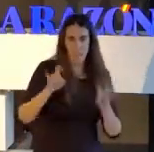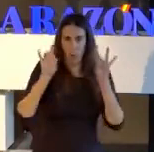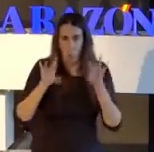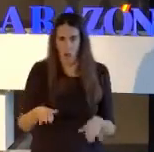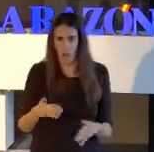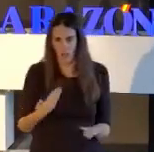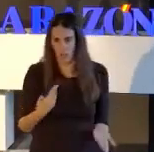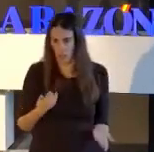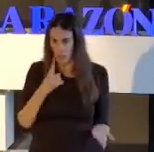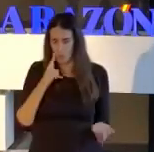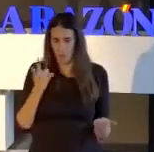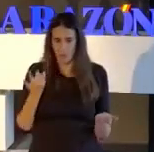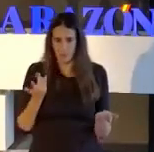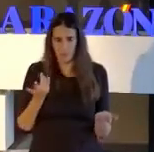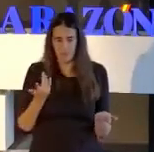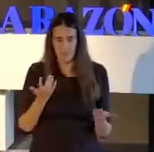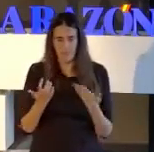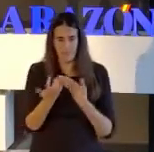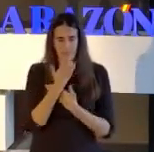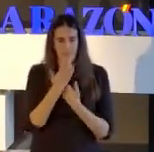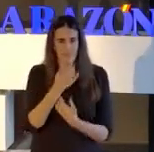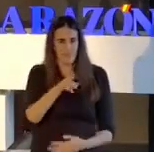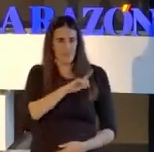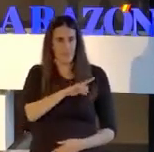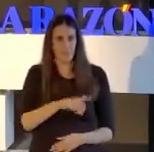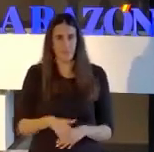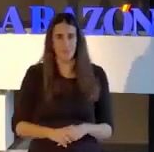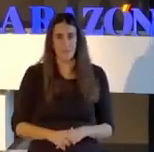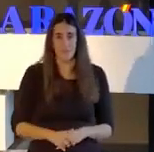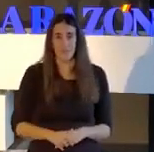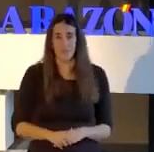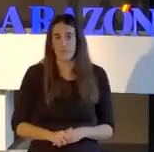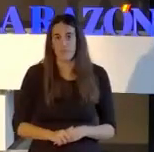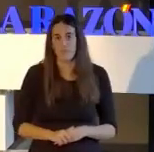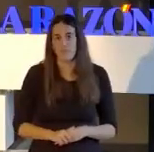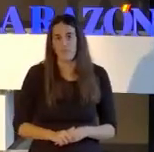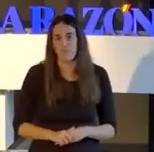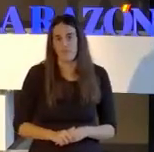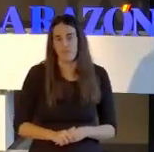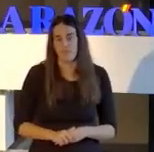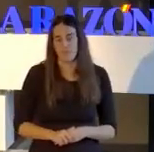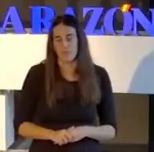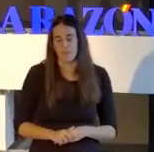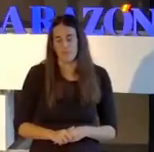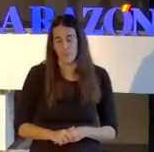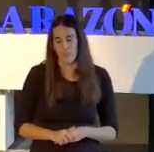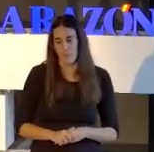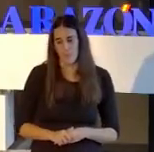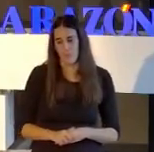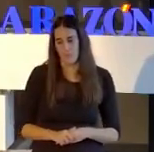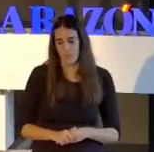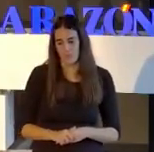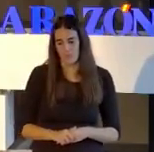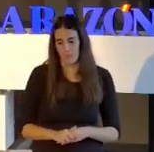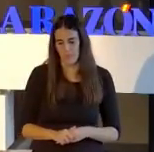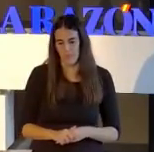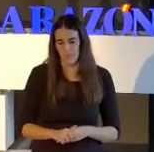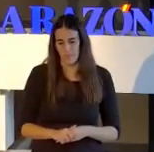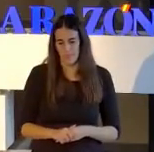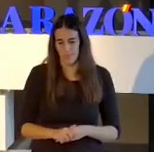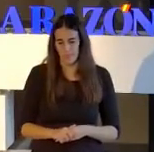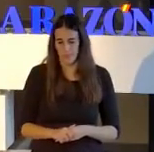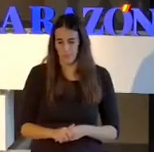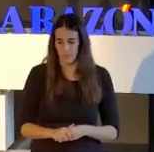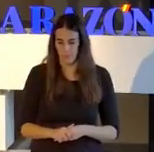mí eh Y bueno pero así digamos con con